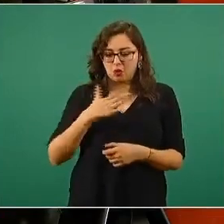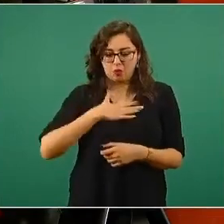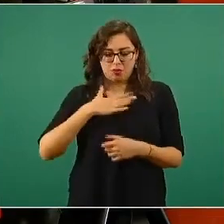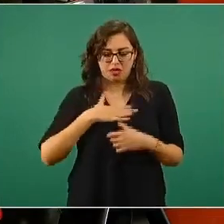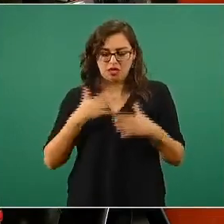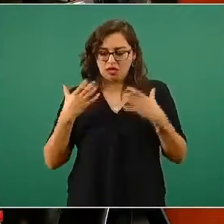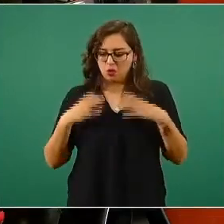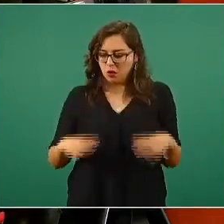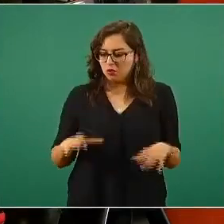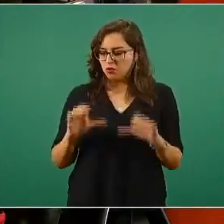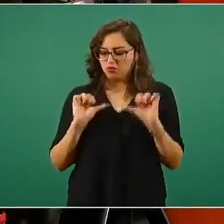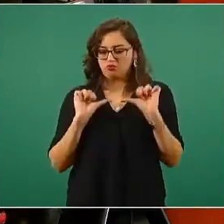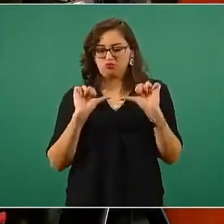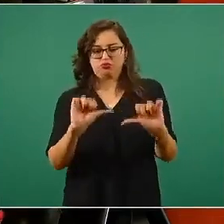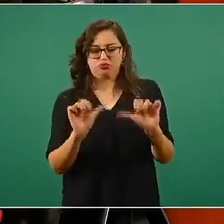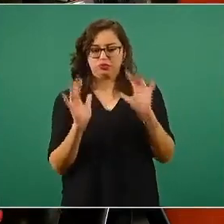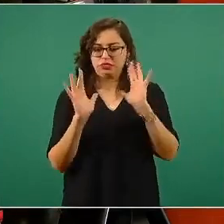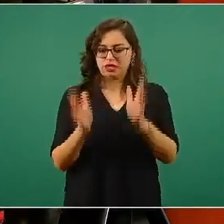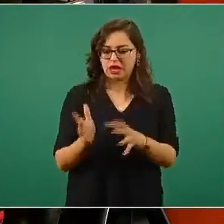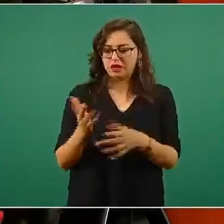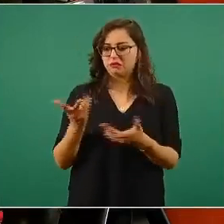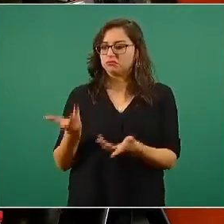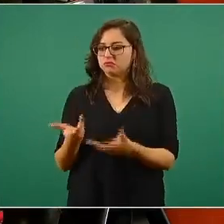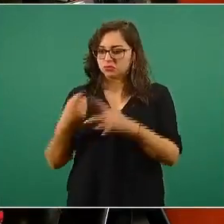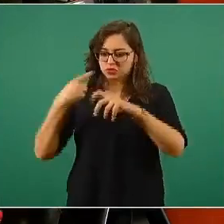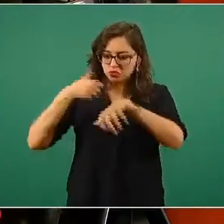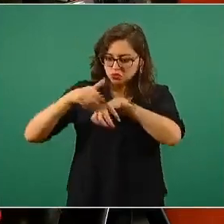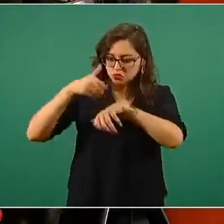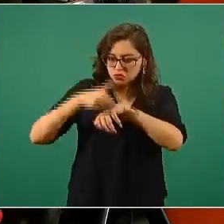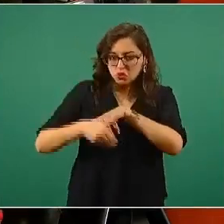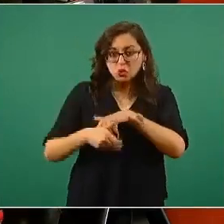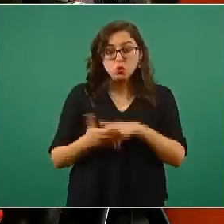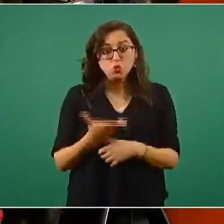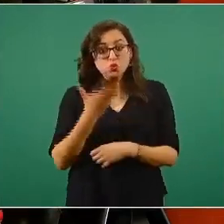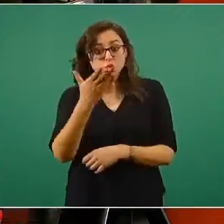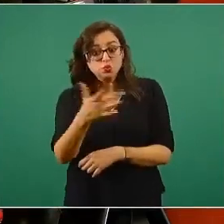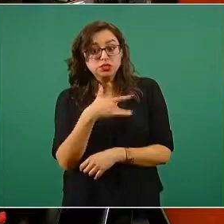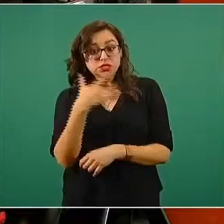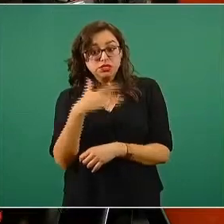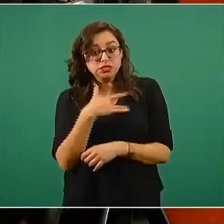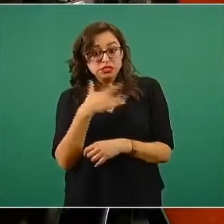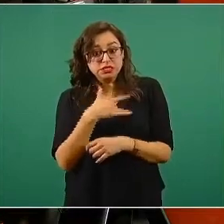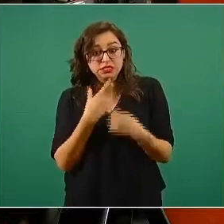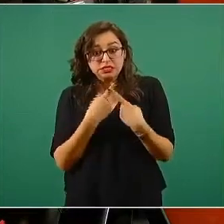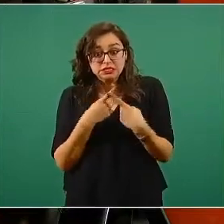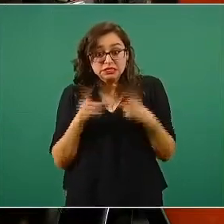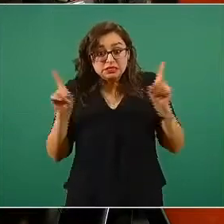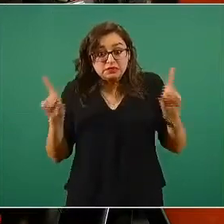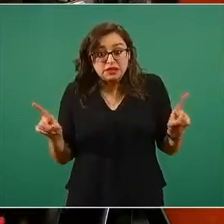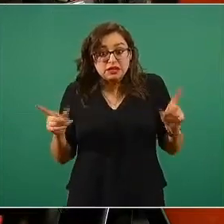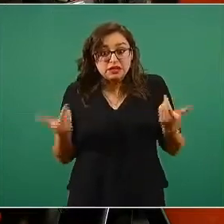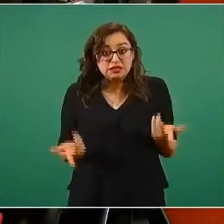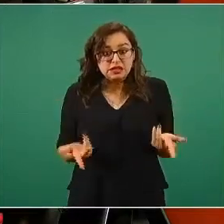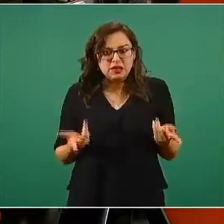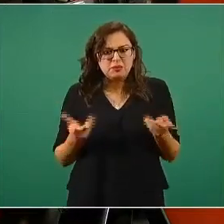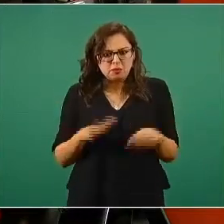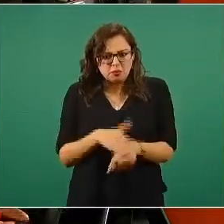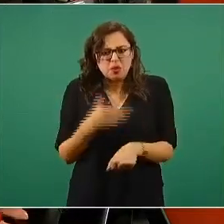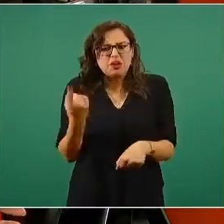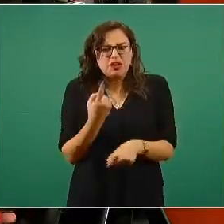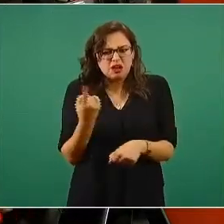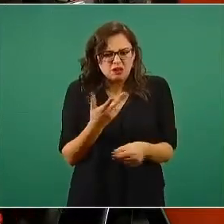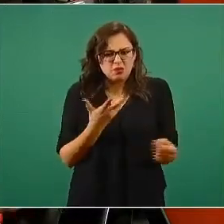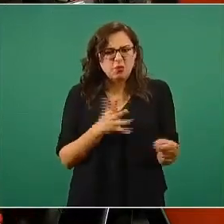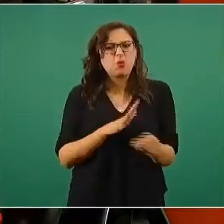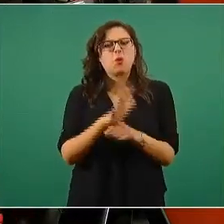¿Cuál es el motivo? Ustedes los médicos tienen un espectro diferente al el común, que no somos médicos. ¿Cuál es el motivo